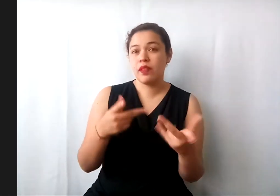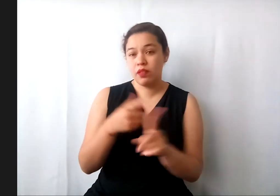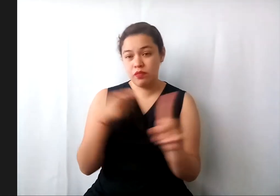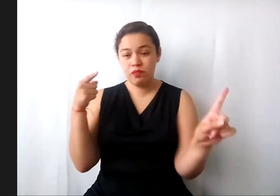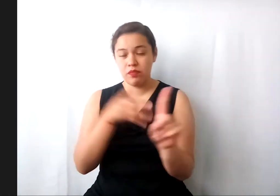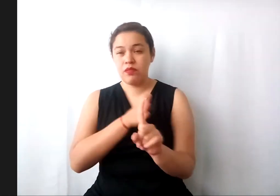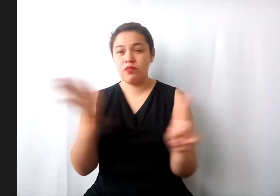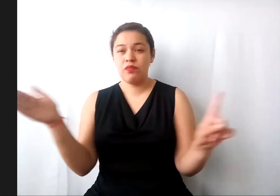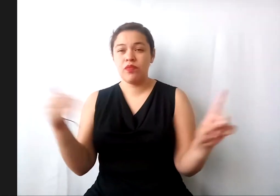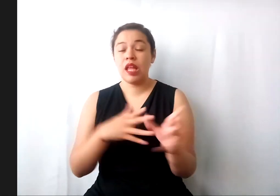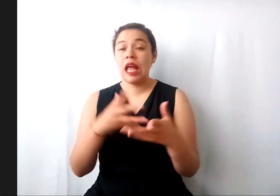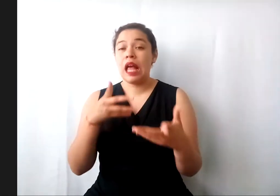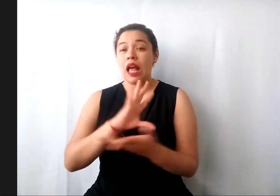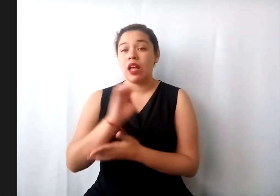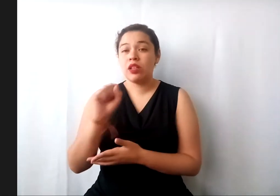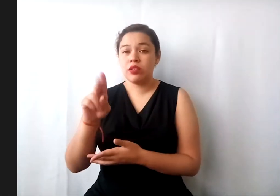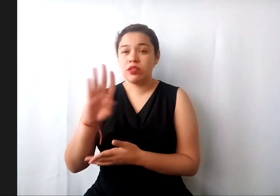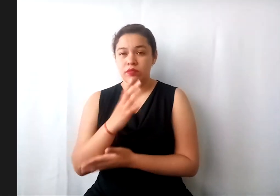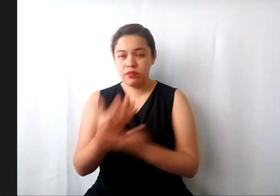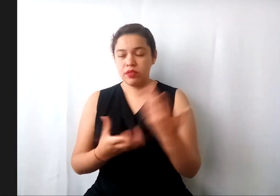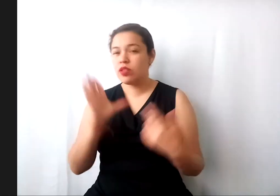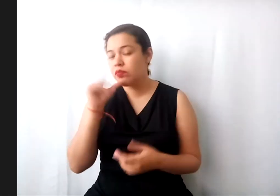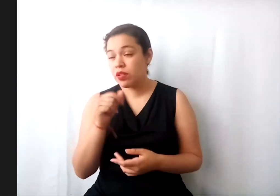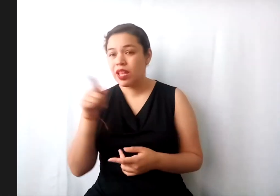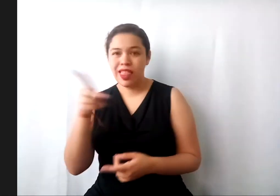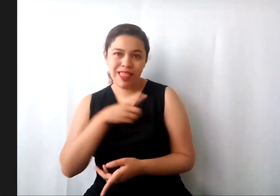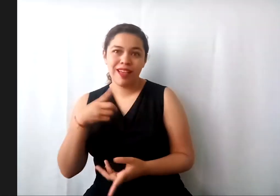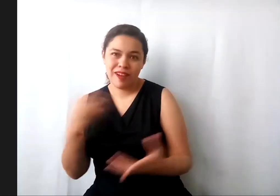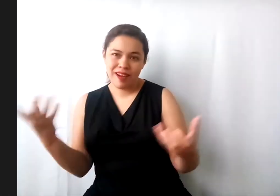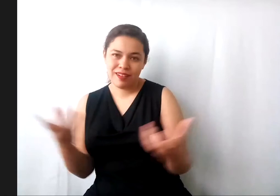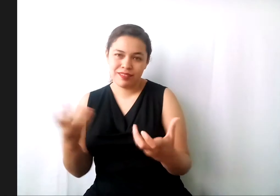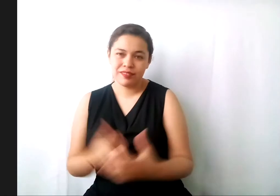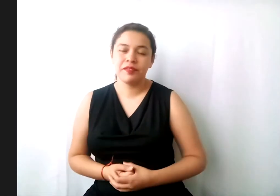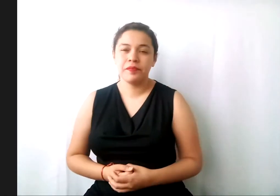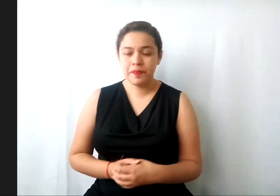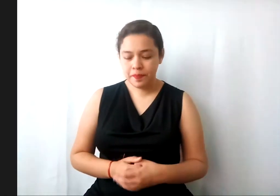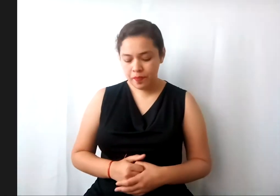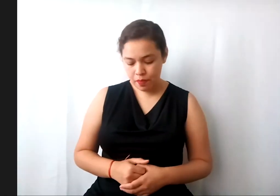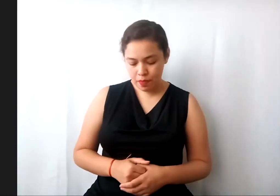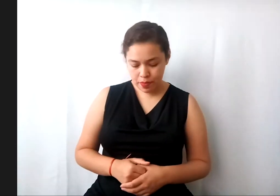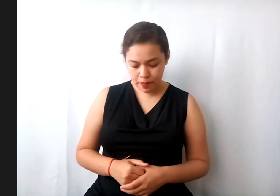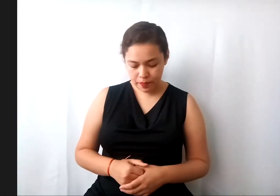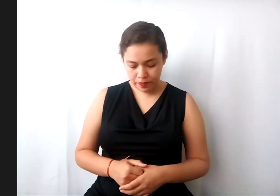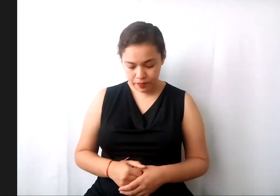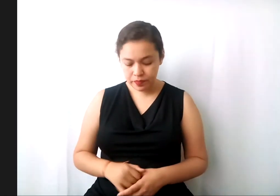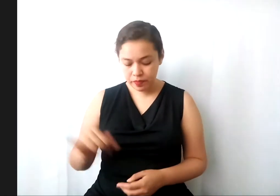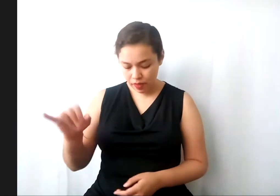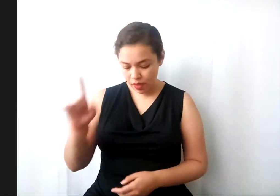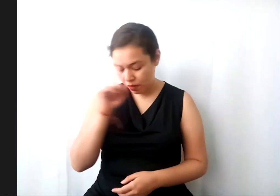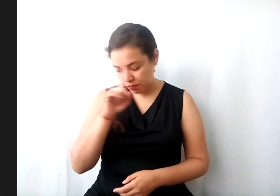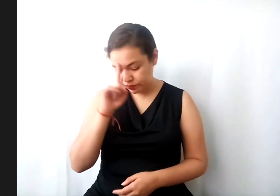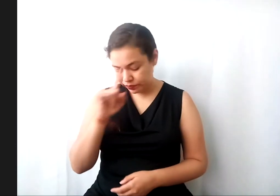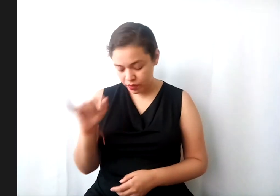podría subcontratarlos, tendría que hacerlos él. Entonces, sí es recomendable solamente